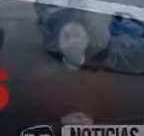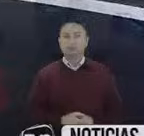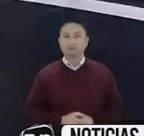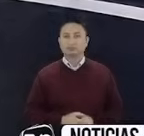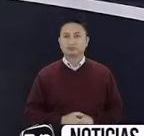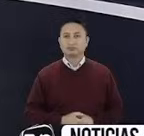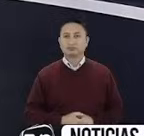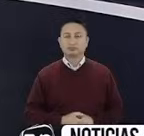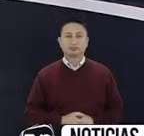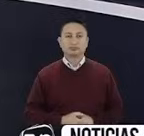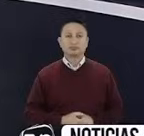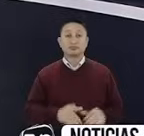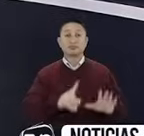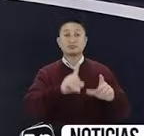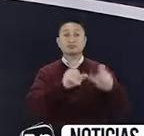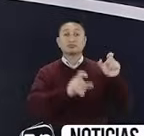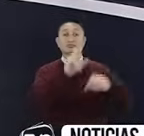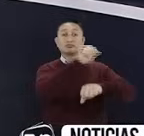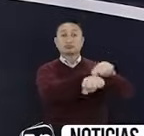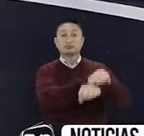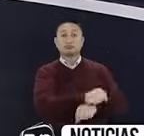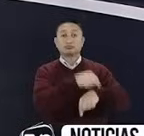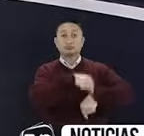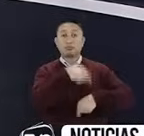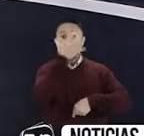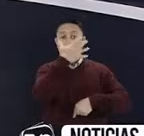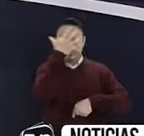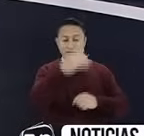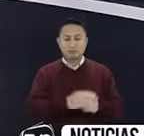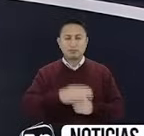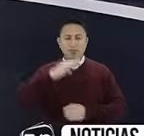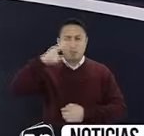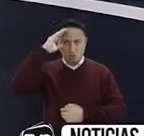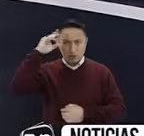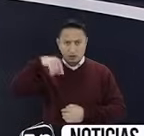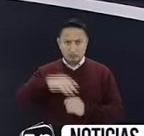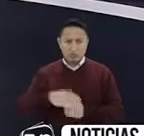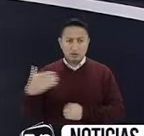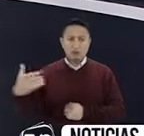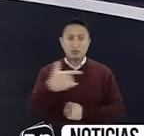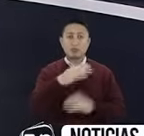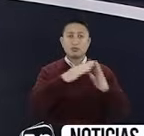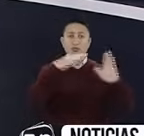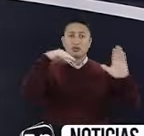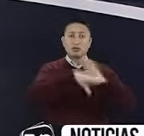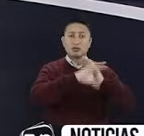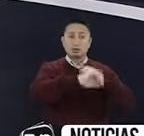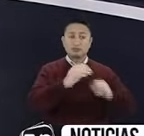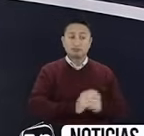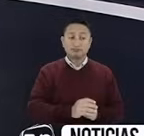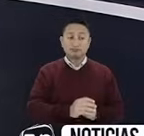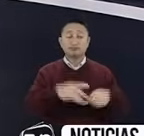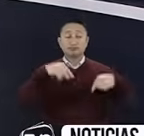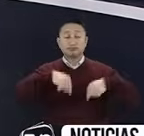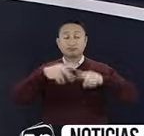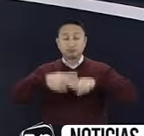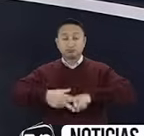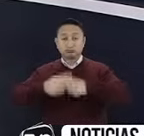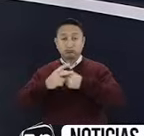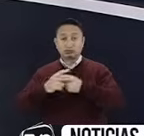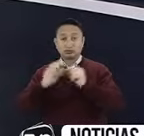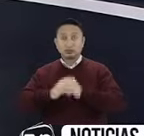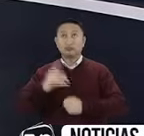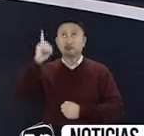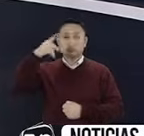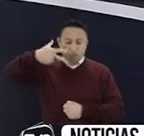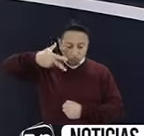Seis personas fueron detenidas en Esmeraldas. La Policía Nacional realizó un allanamiento que fue grabado desde Los Aires. En poder